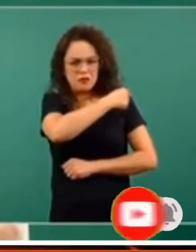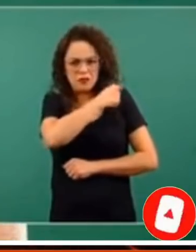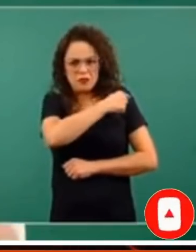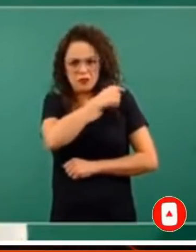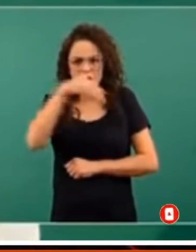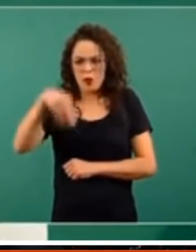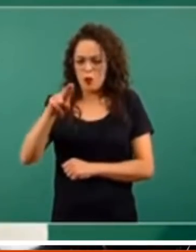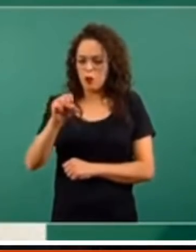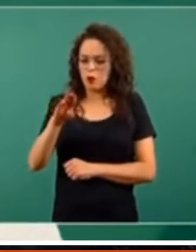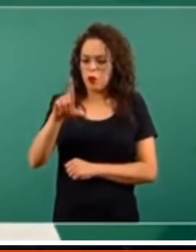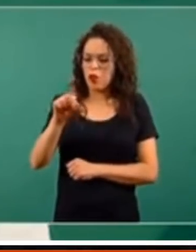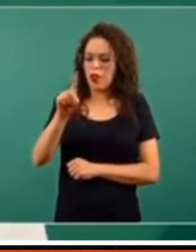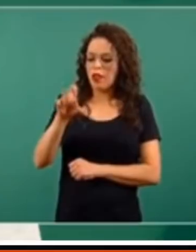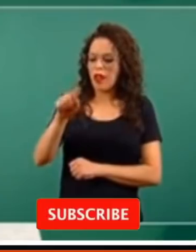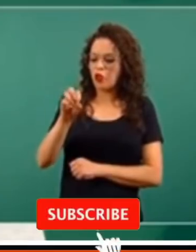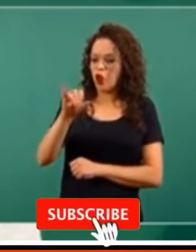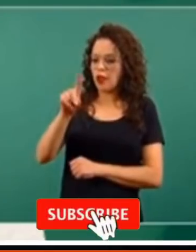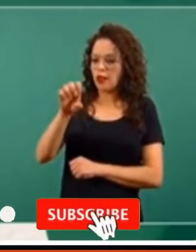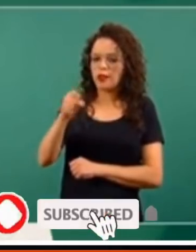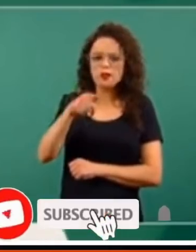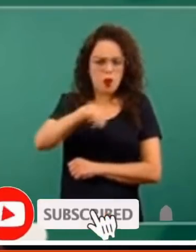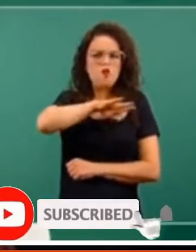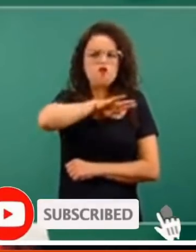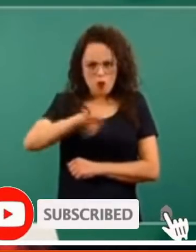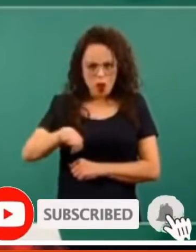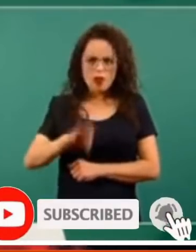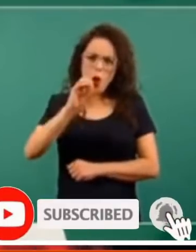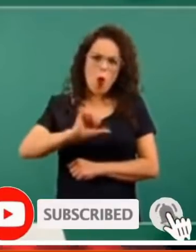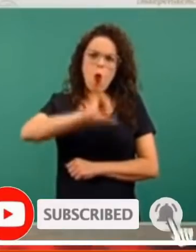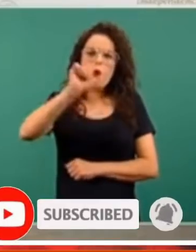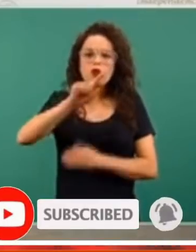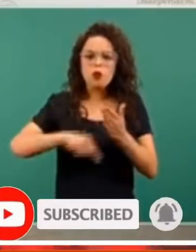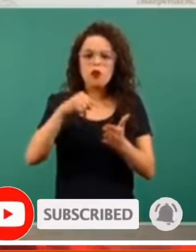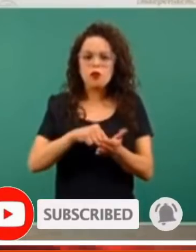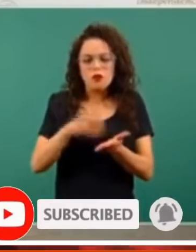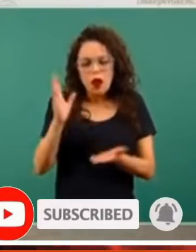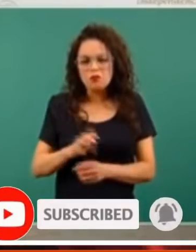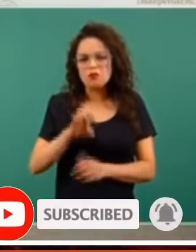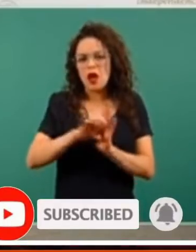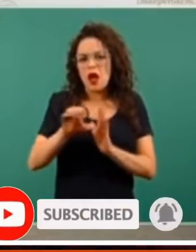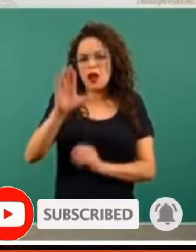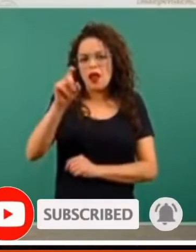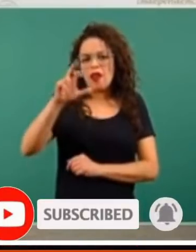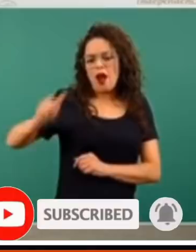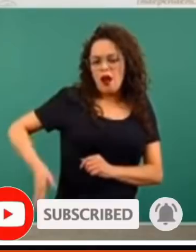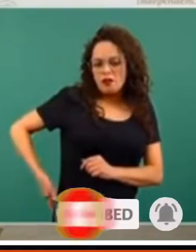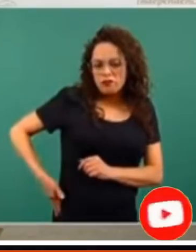músculo deltoides, puede aplicarse en algún otro músculo, en el glúteo, en